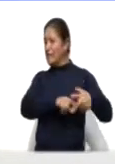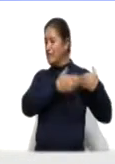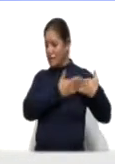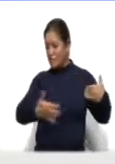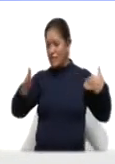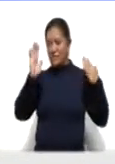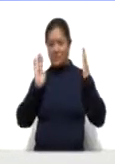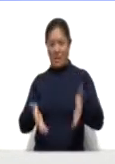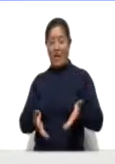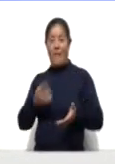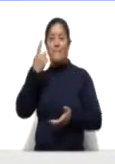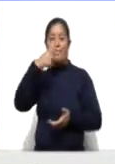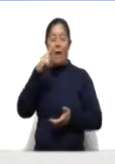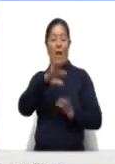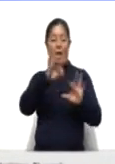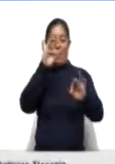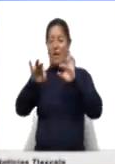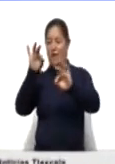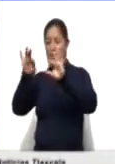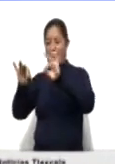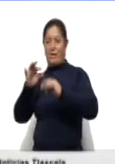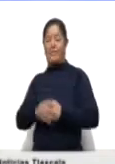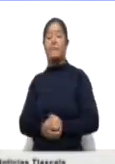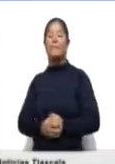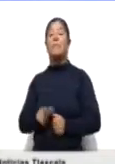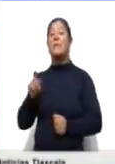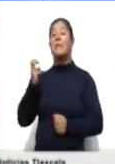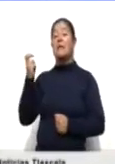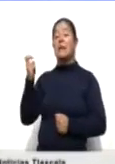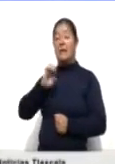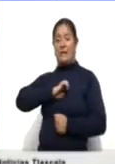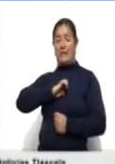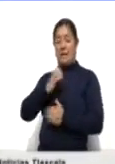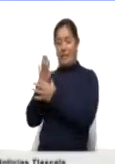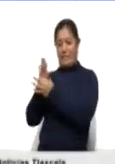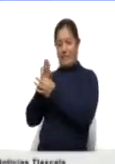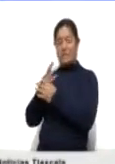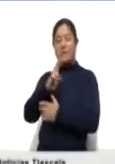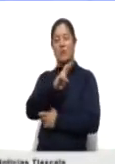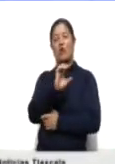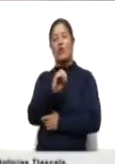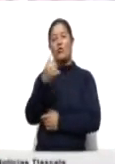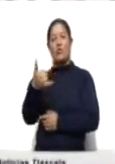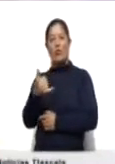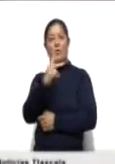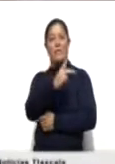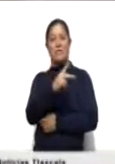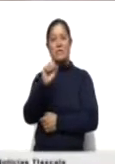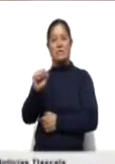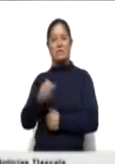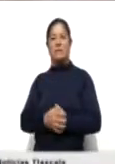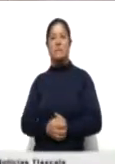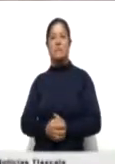para lo que son los clasificatorios, así nos los comenta el entrenador Roy Pérez Serrano.